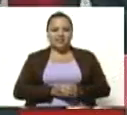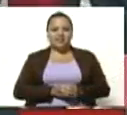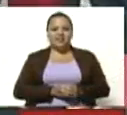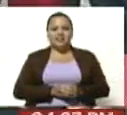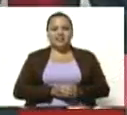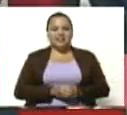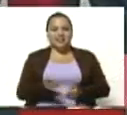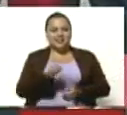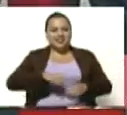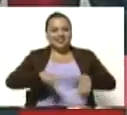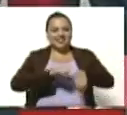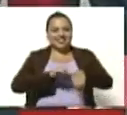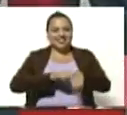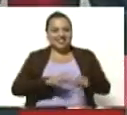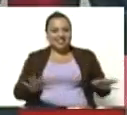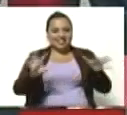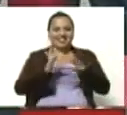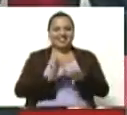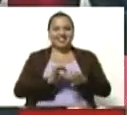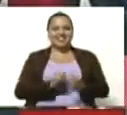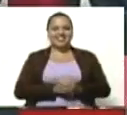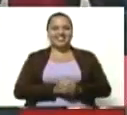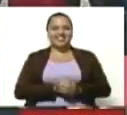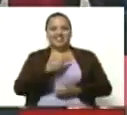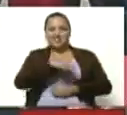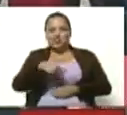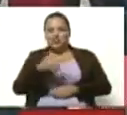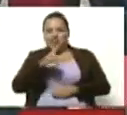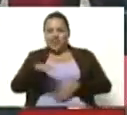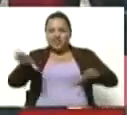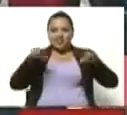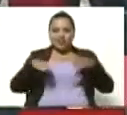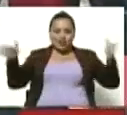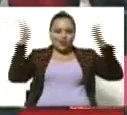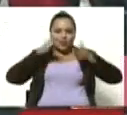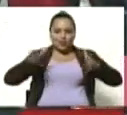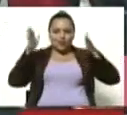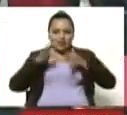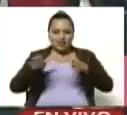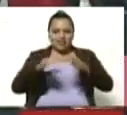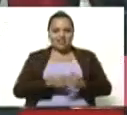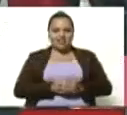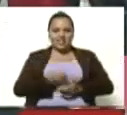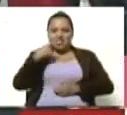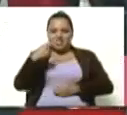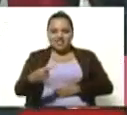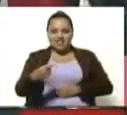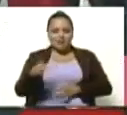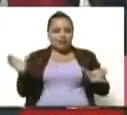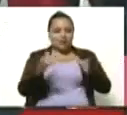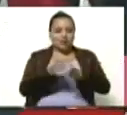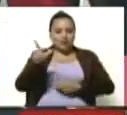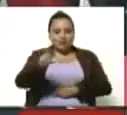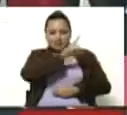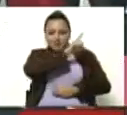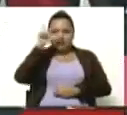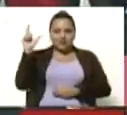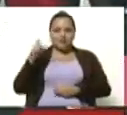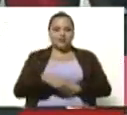Y si nosotros cumplimos con las orientaciones emanadas por nuestro partido socialista Unidos de Venezuela